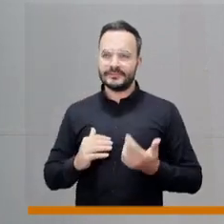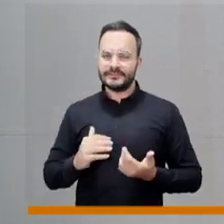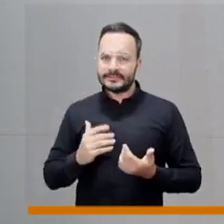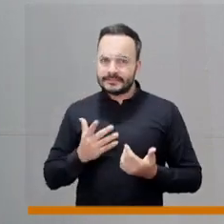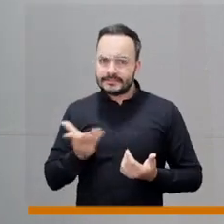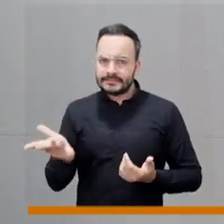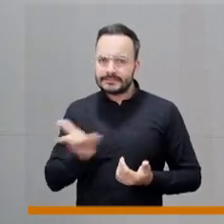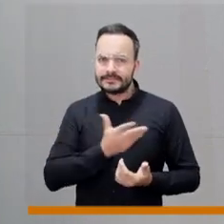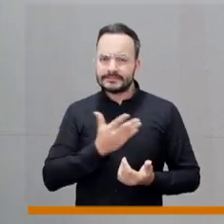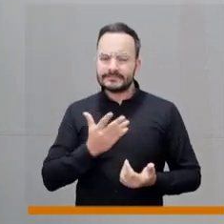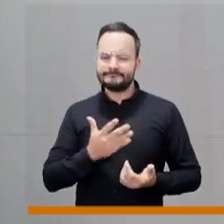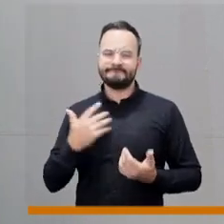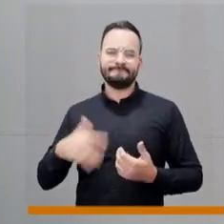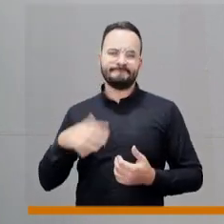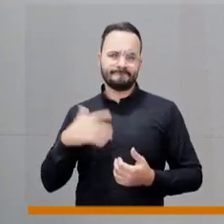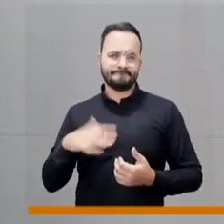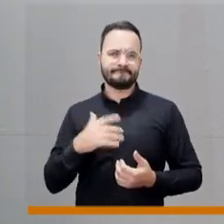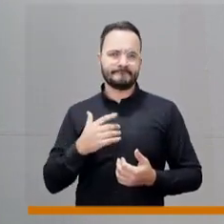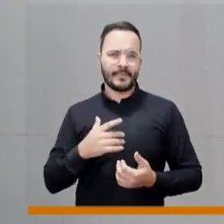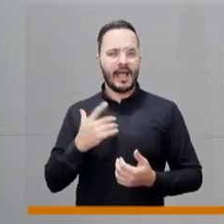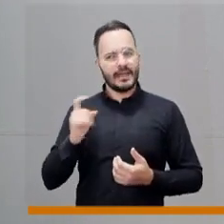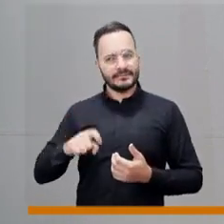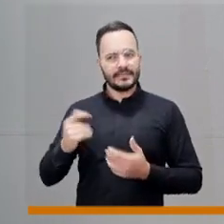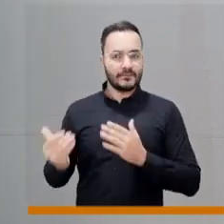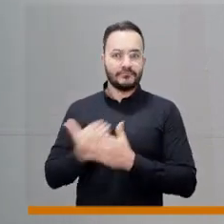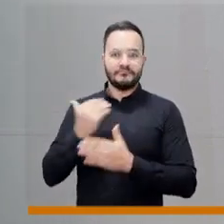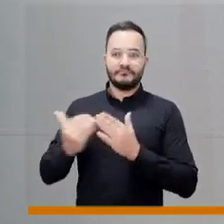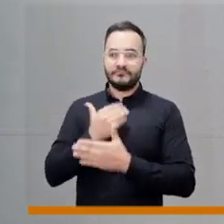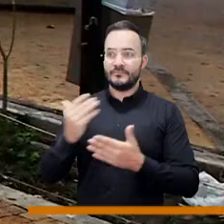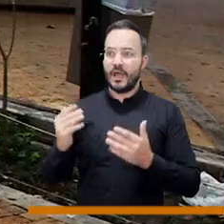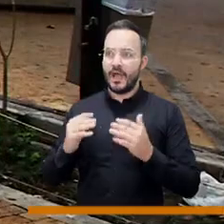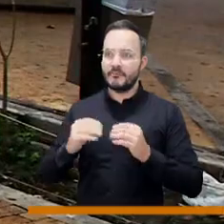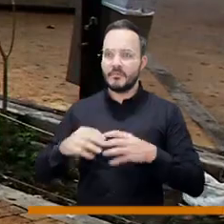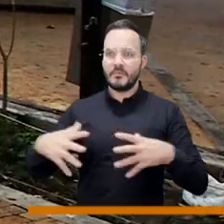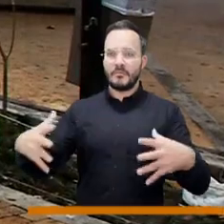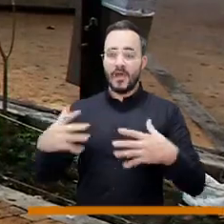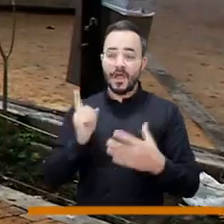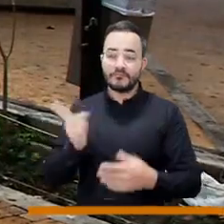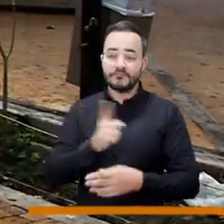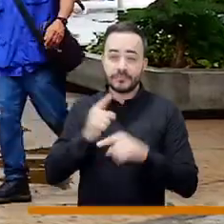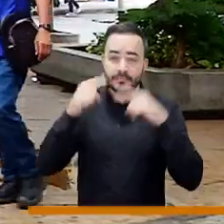cuantitativo de vivienda en Medellín debemos construir alrededor de 20.000 nuevas viviendas.